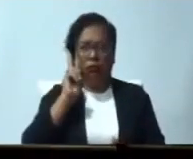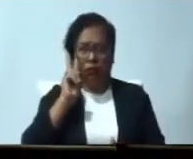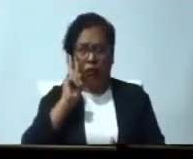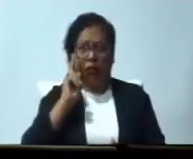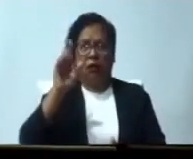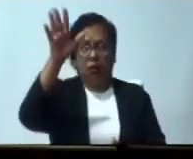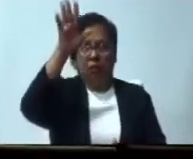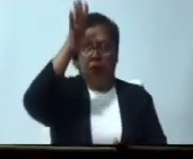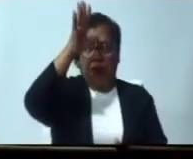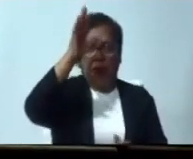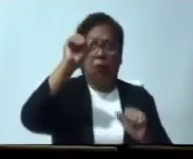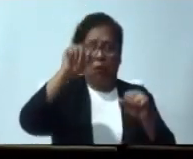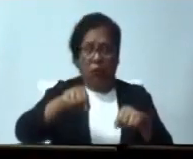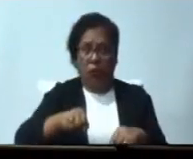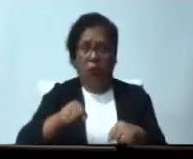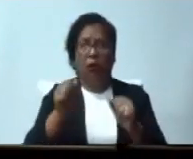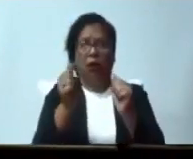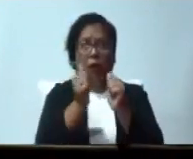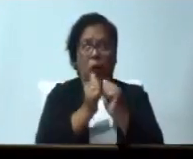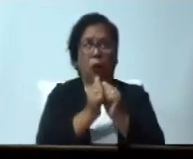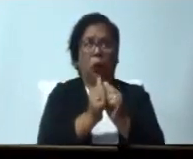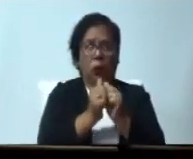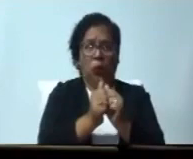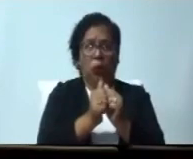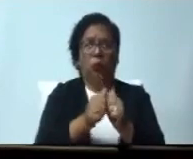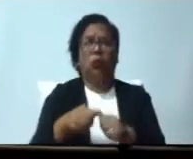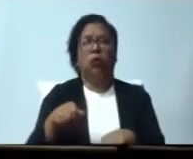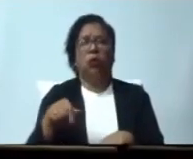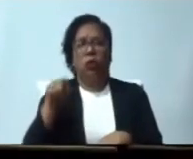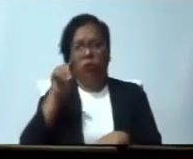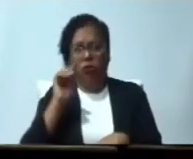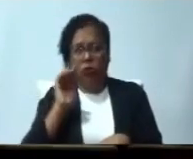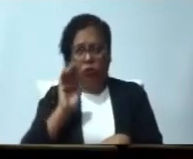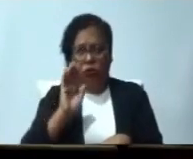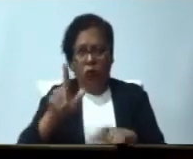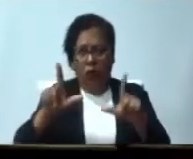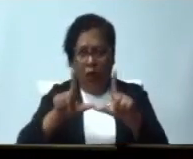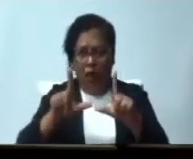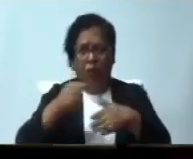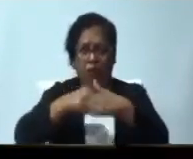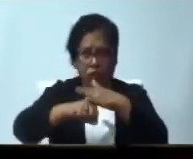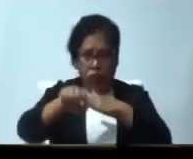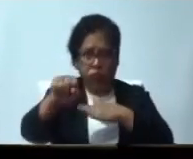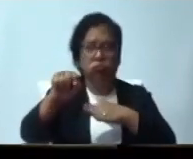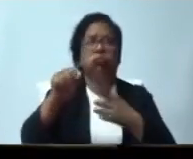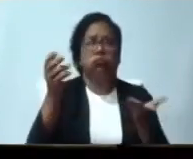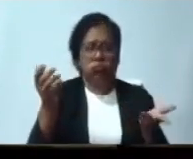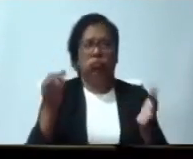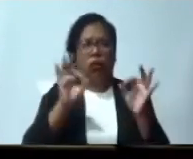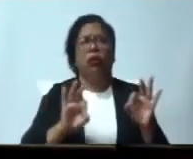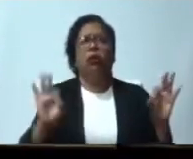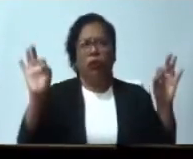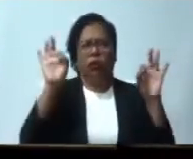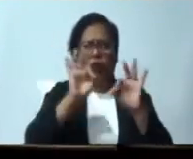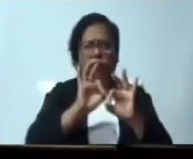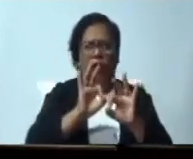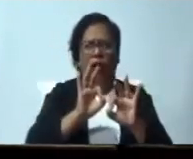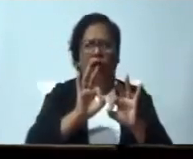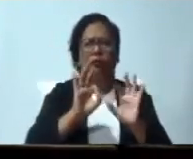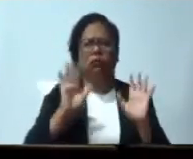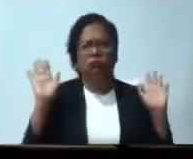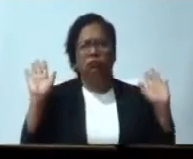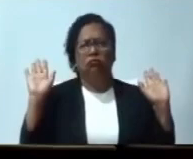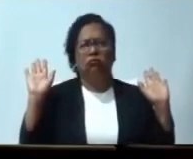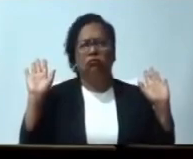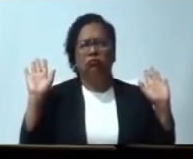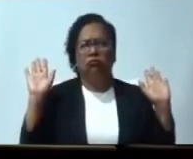pueda gestionar su acta de nacimiento y todo ese tipo de cosas es importante. Mi propuesta